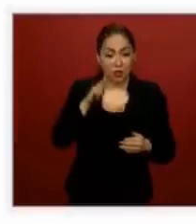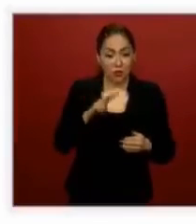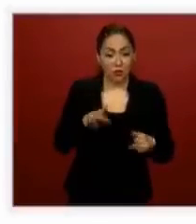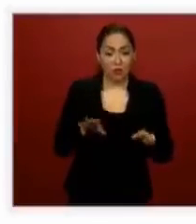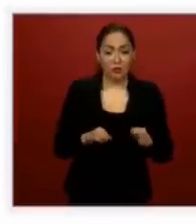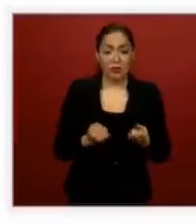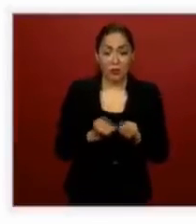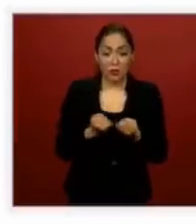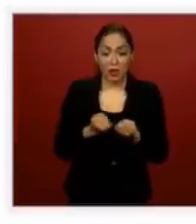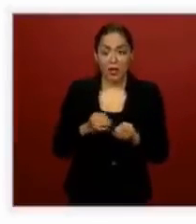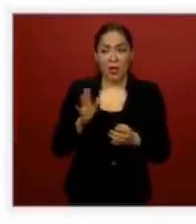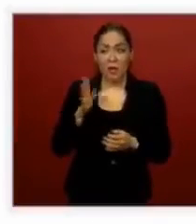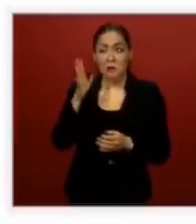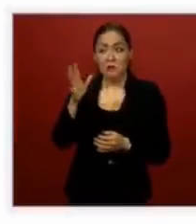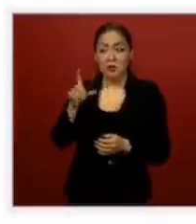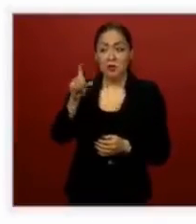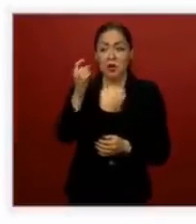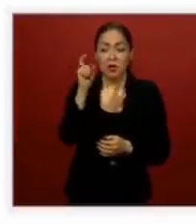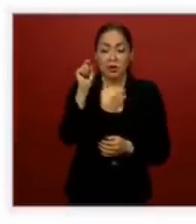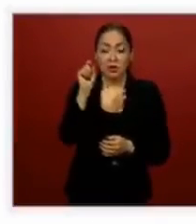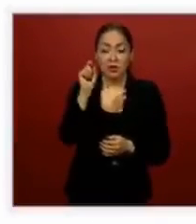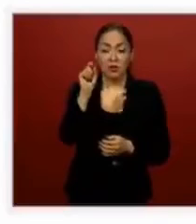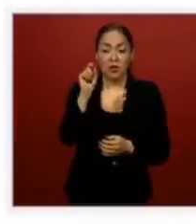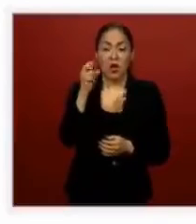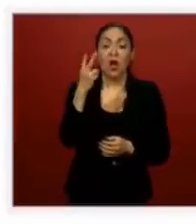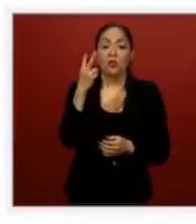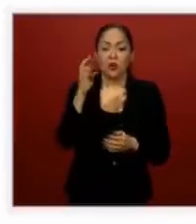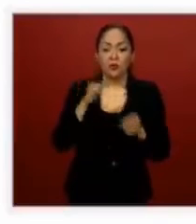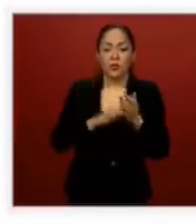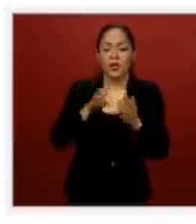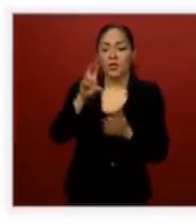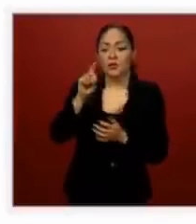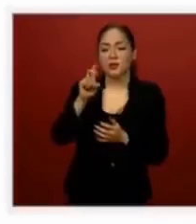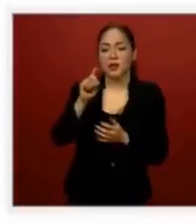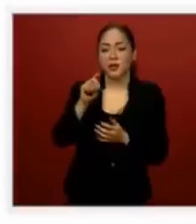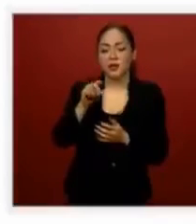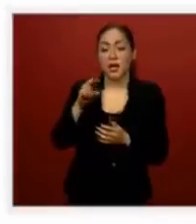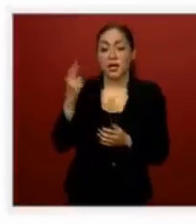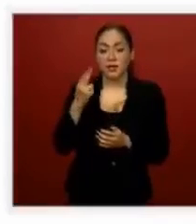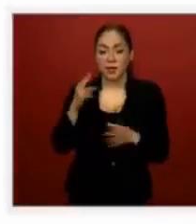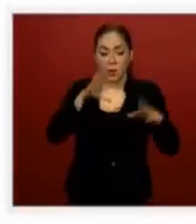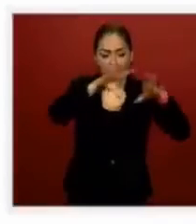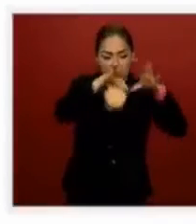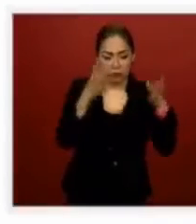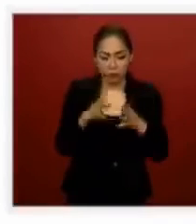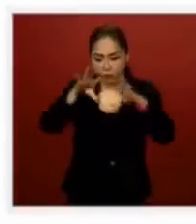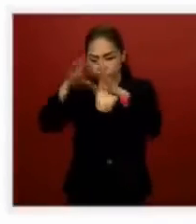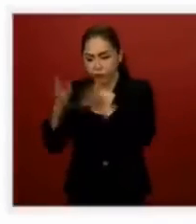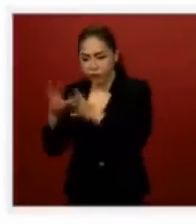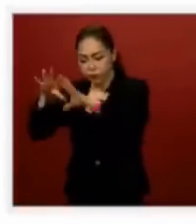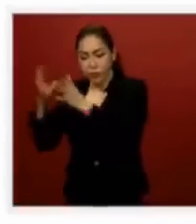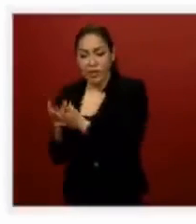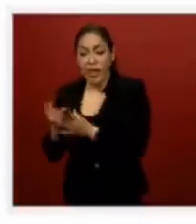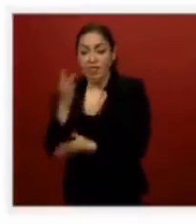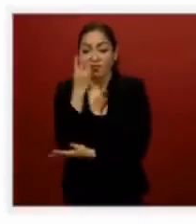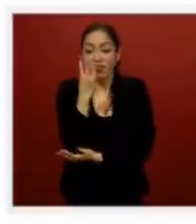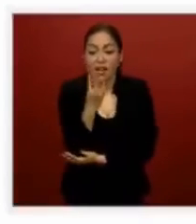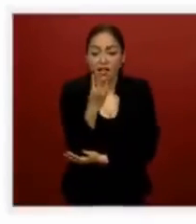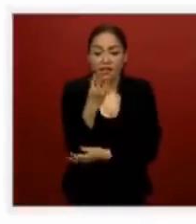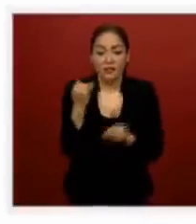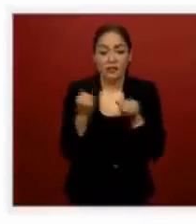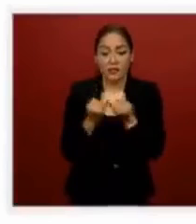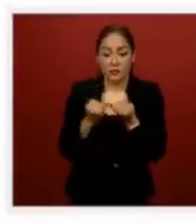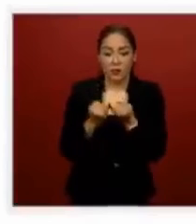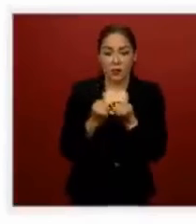año 2030 tendremos necesidad al menos de 3 planetas iguales a esta única Tierra que